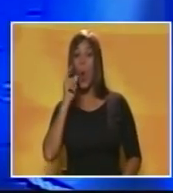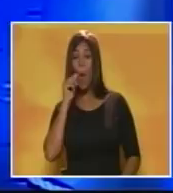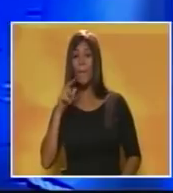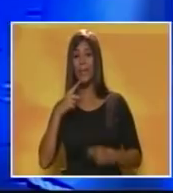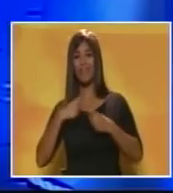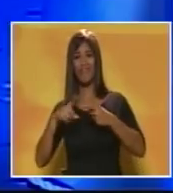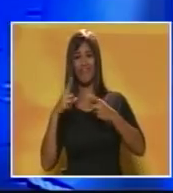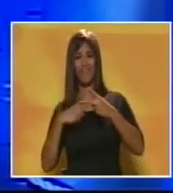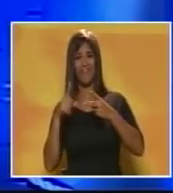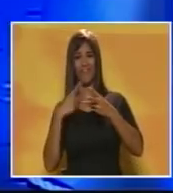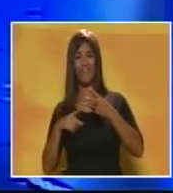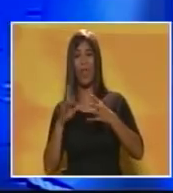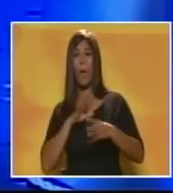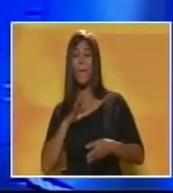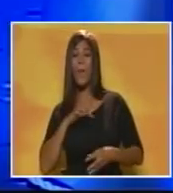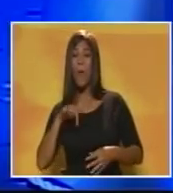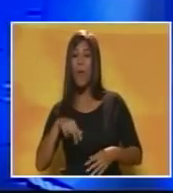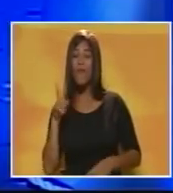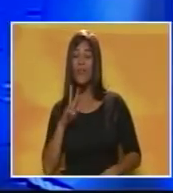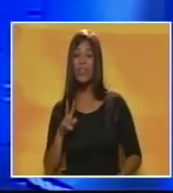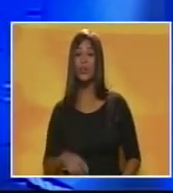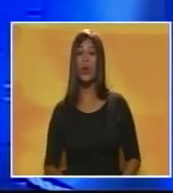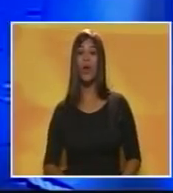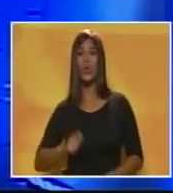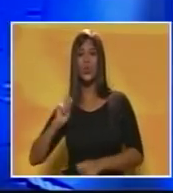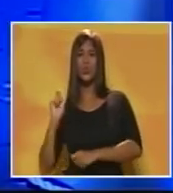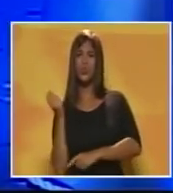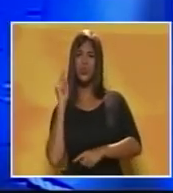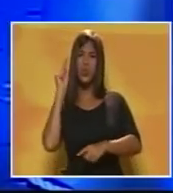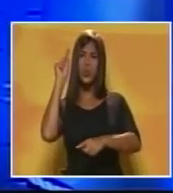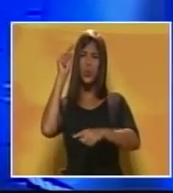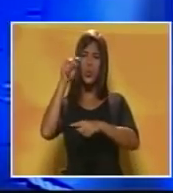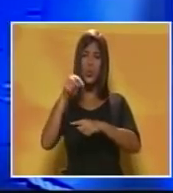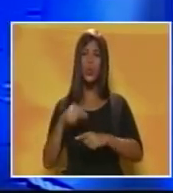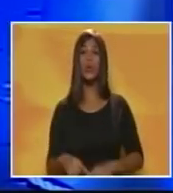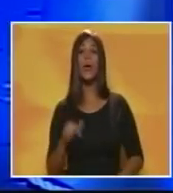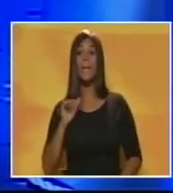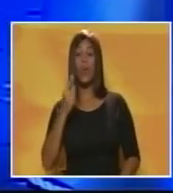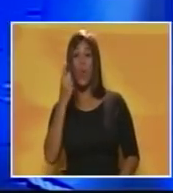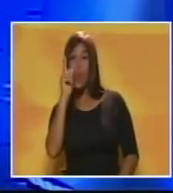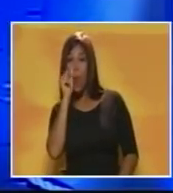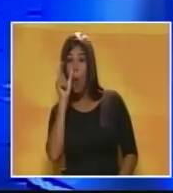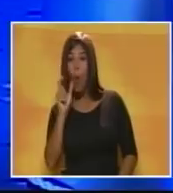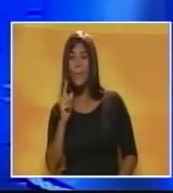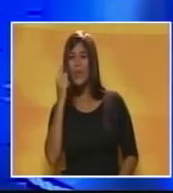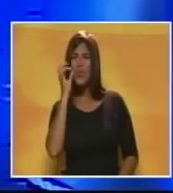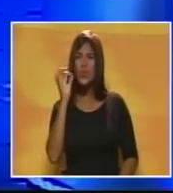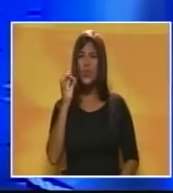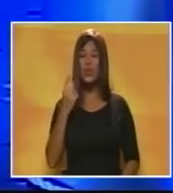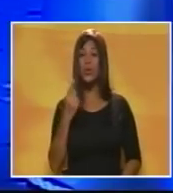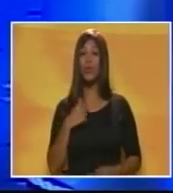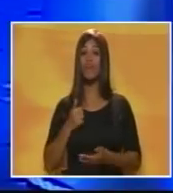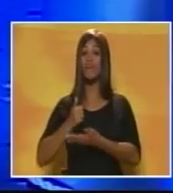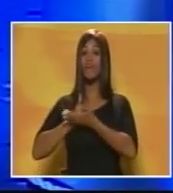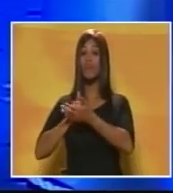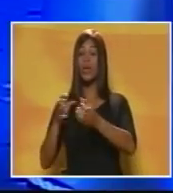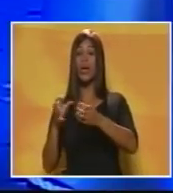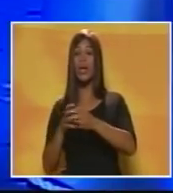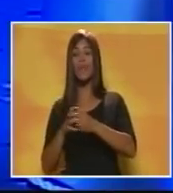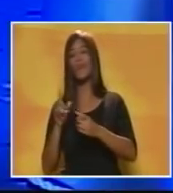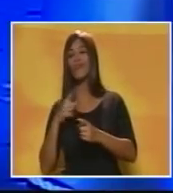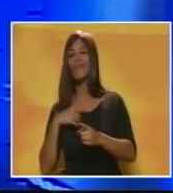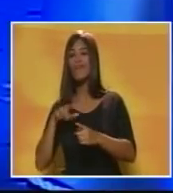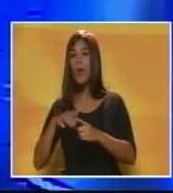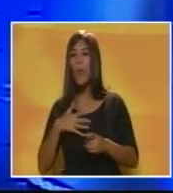César Hernández, Manuel Piña y Ronald Acuña Jr. despacharon cuadrangulares, siendo Acuña el único cuya contribución no alcanzó